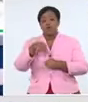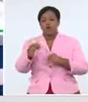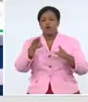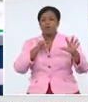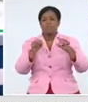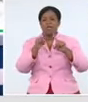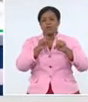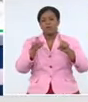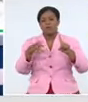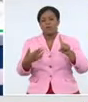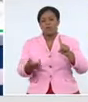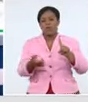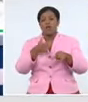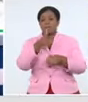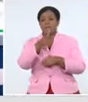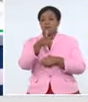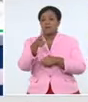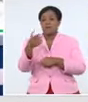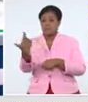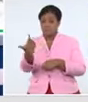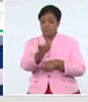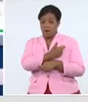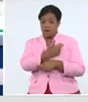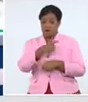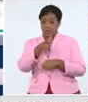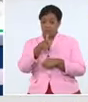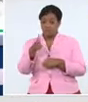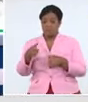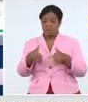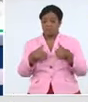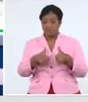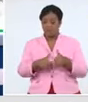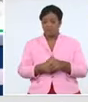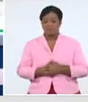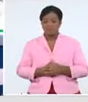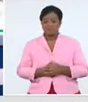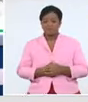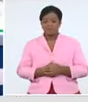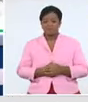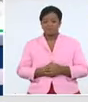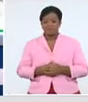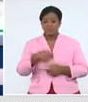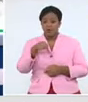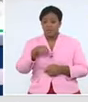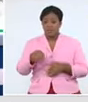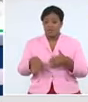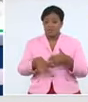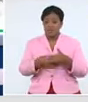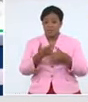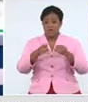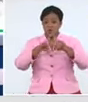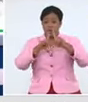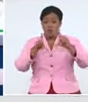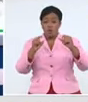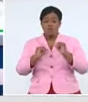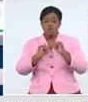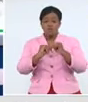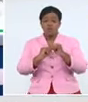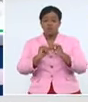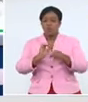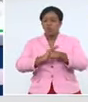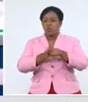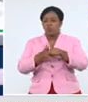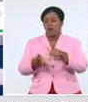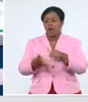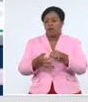la campaña masiva de vacunación anti-COVID-19 en una jornada en la que la nación reporta 1.210